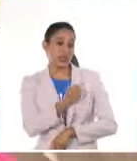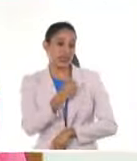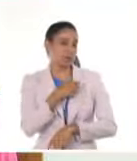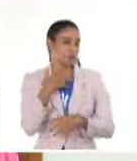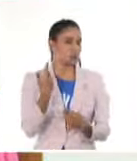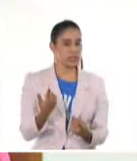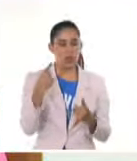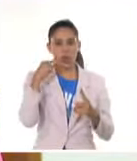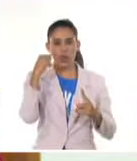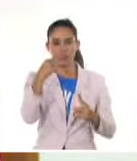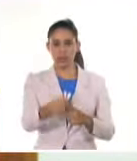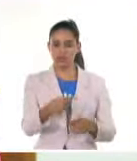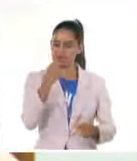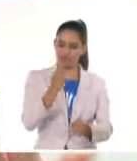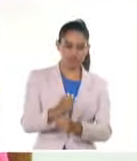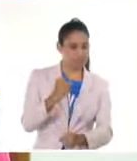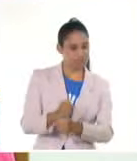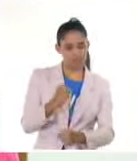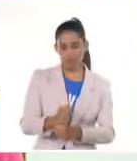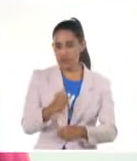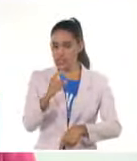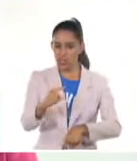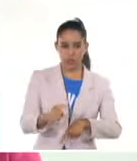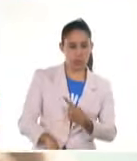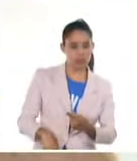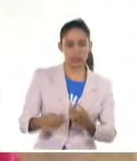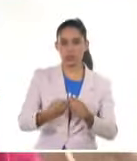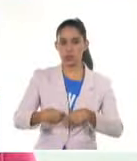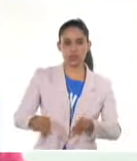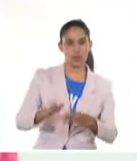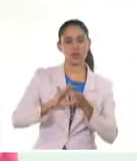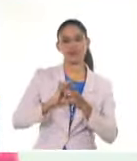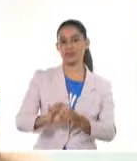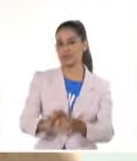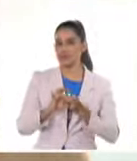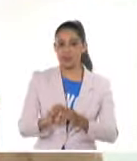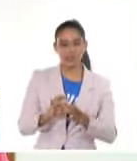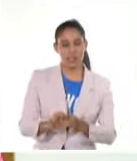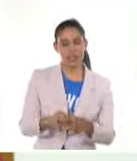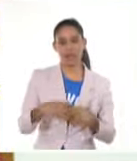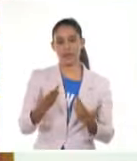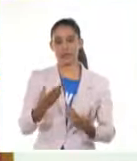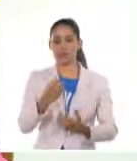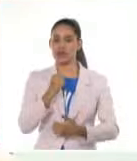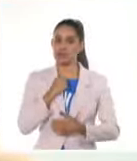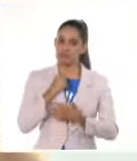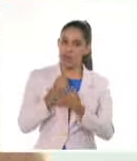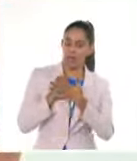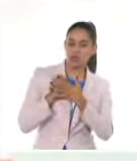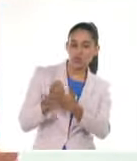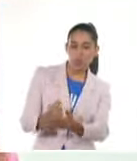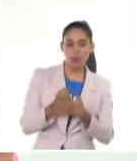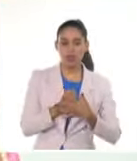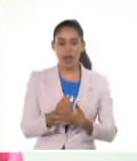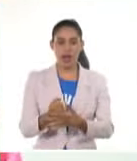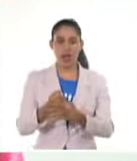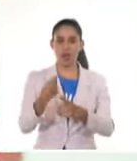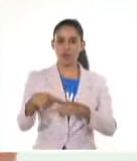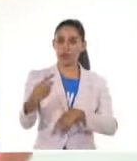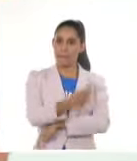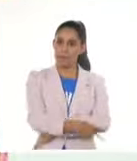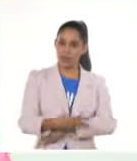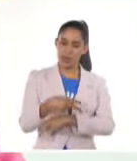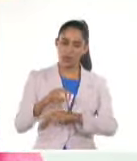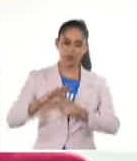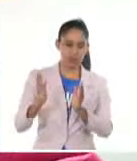trabajar contra esa hegemonía, por levantar una hegemonía social, solidaria, de los pueblos, que nos una y sobre